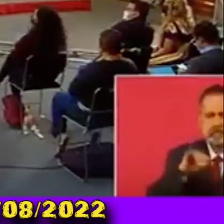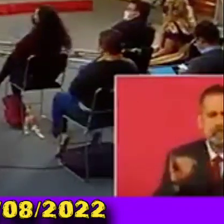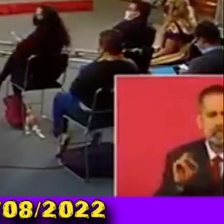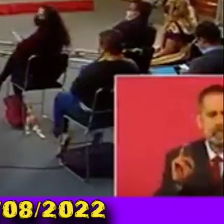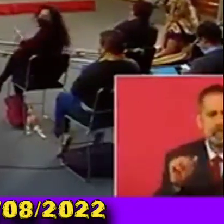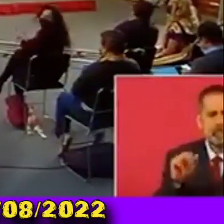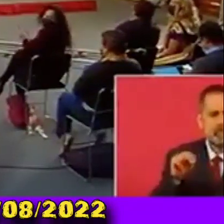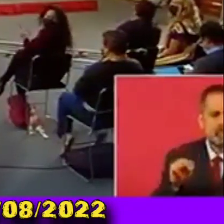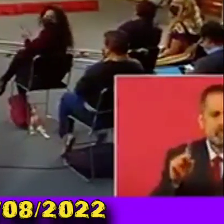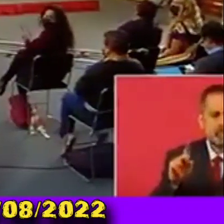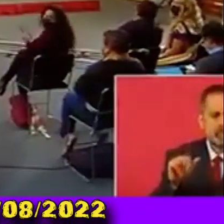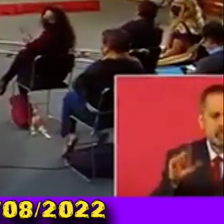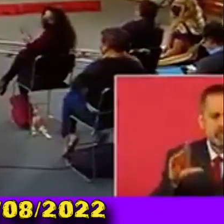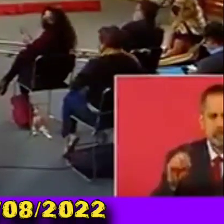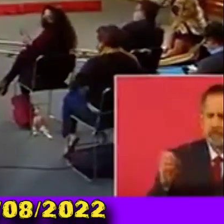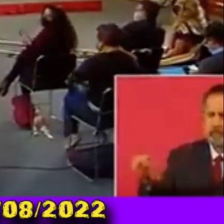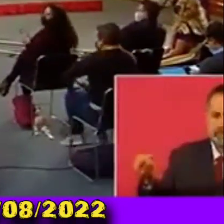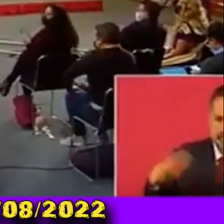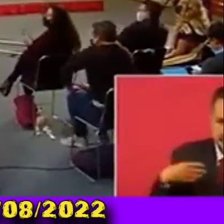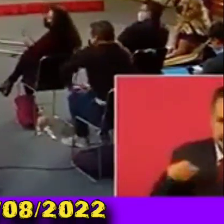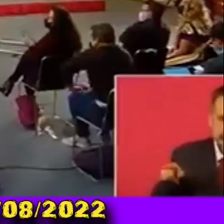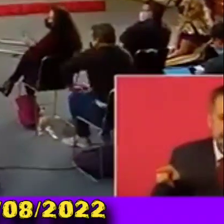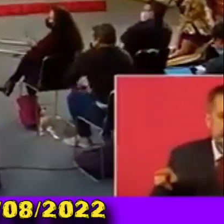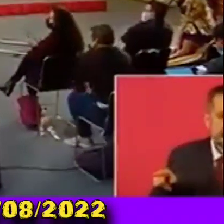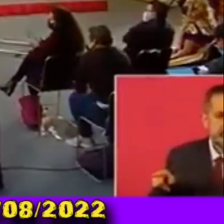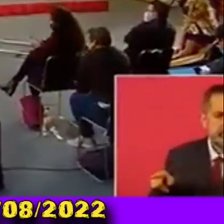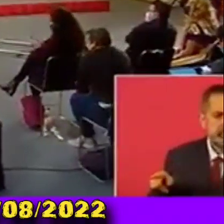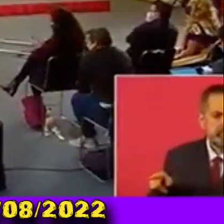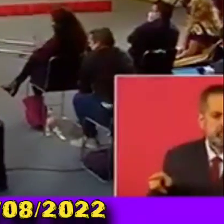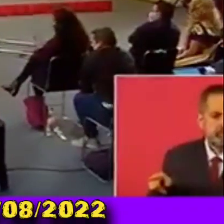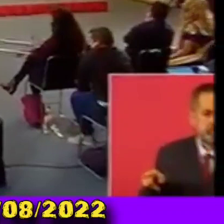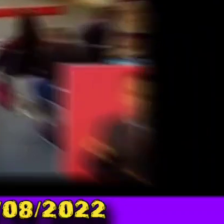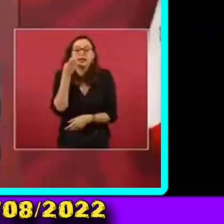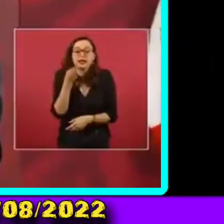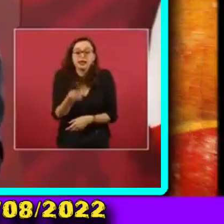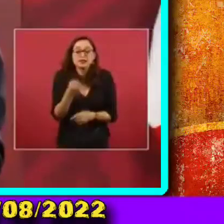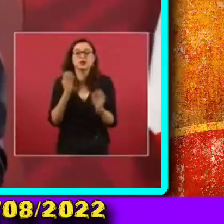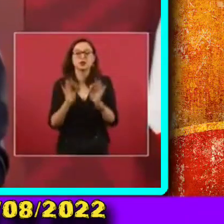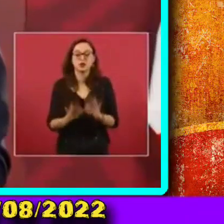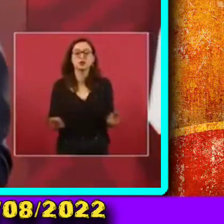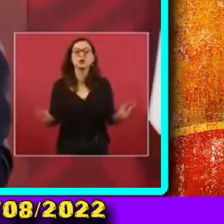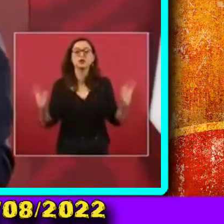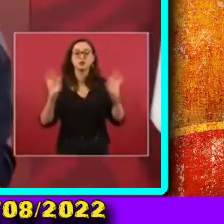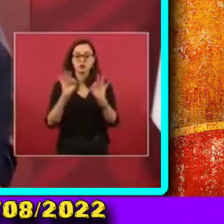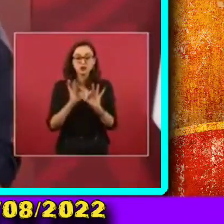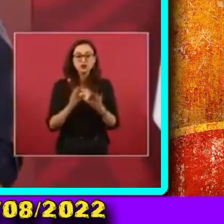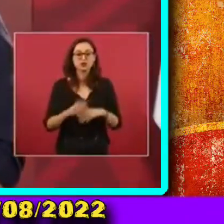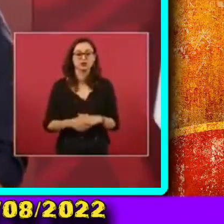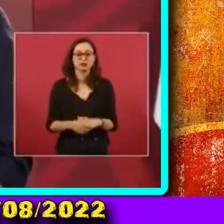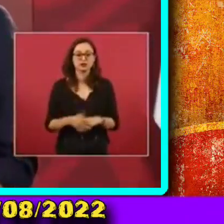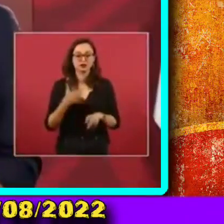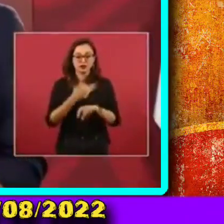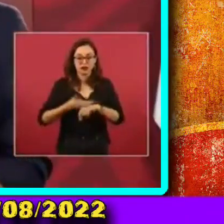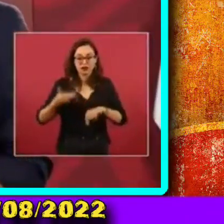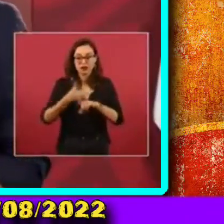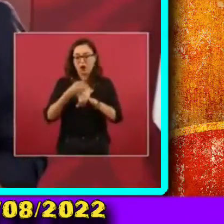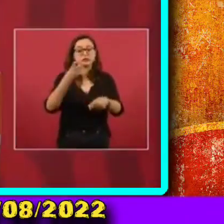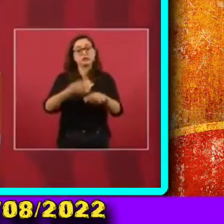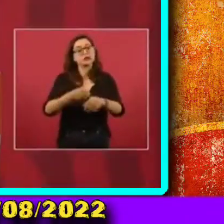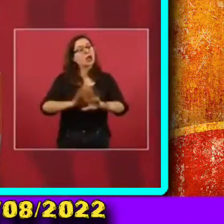la complicidad también para Nuevo León de Samuel García. Aquí vamos a ver lo que dijo. Permiso, por ejemplo, a las